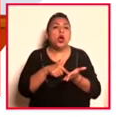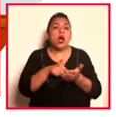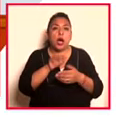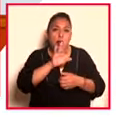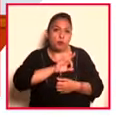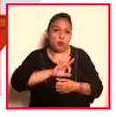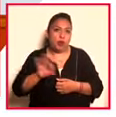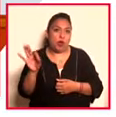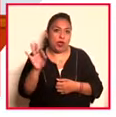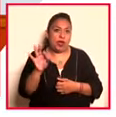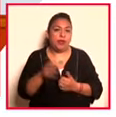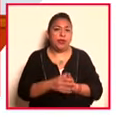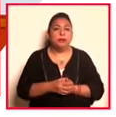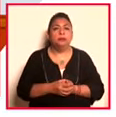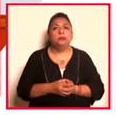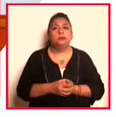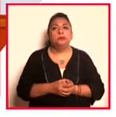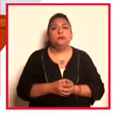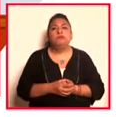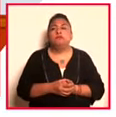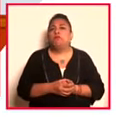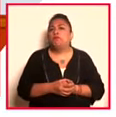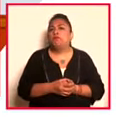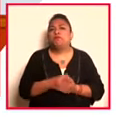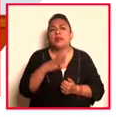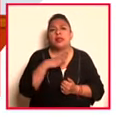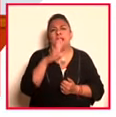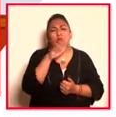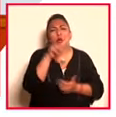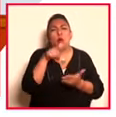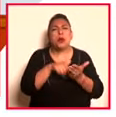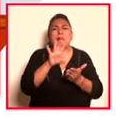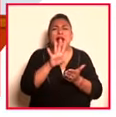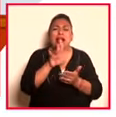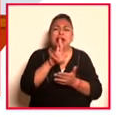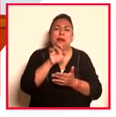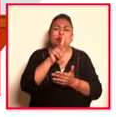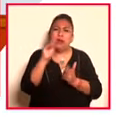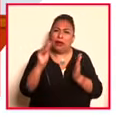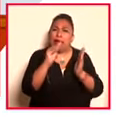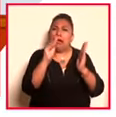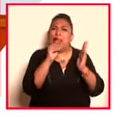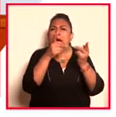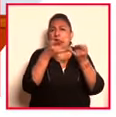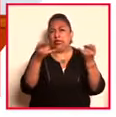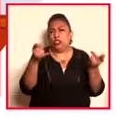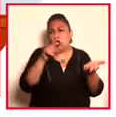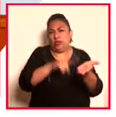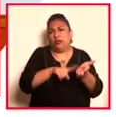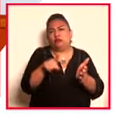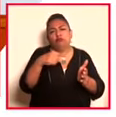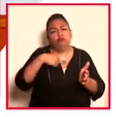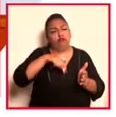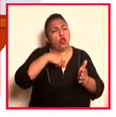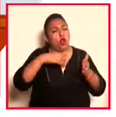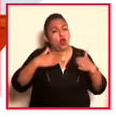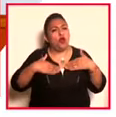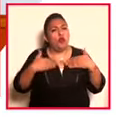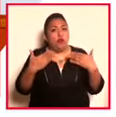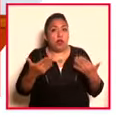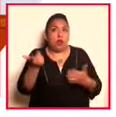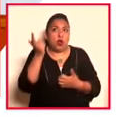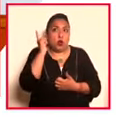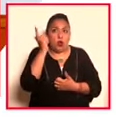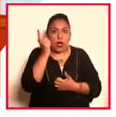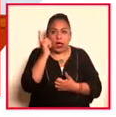permita funcionar como repositorio para estas historias, porque confiamos y tenemos la gran esperanza de